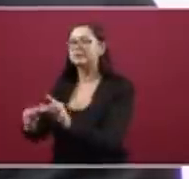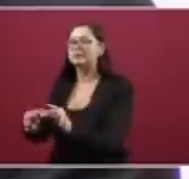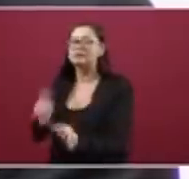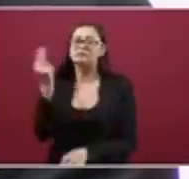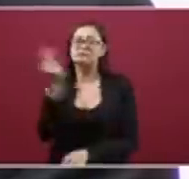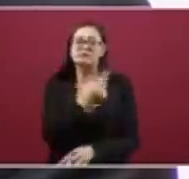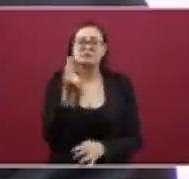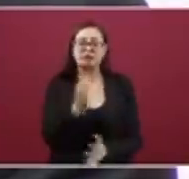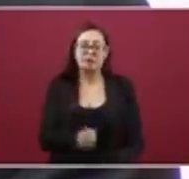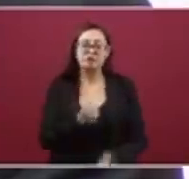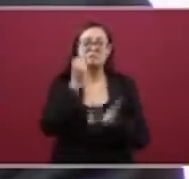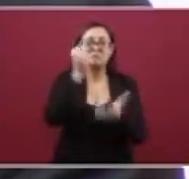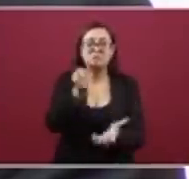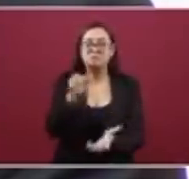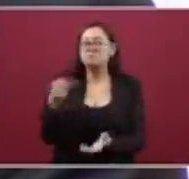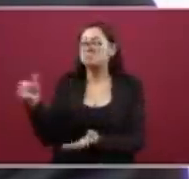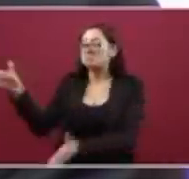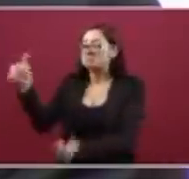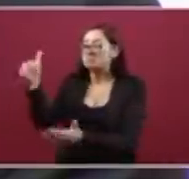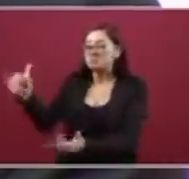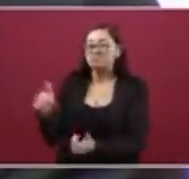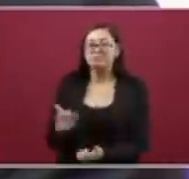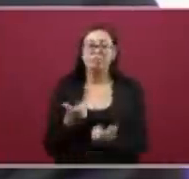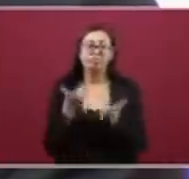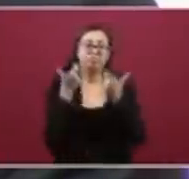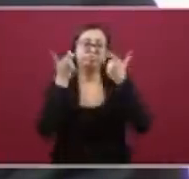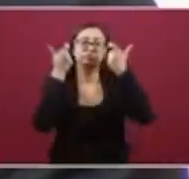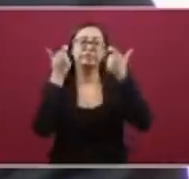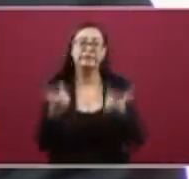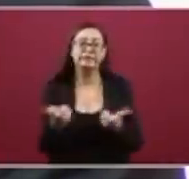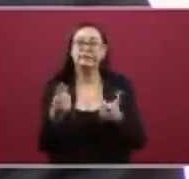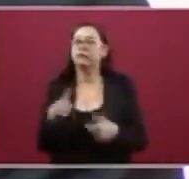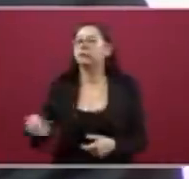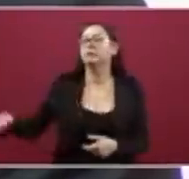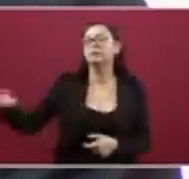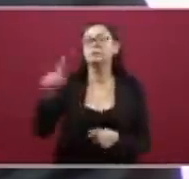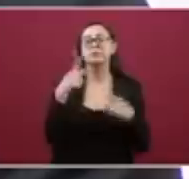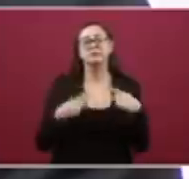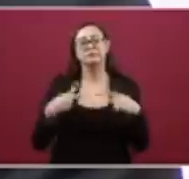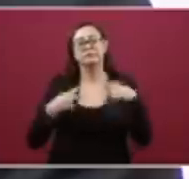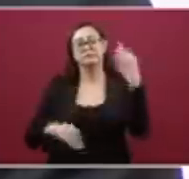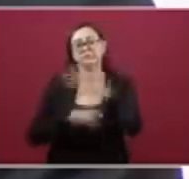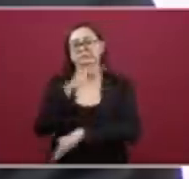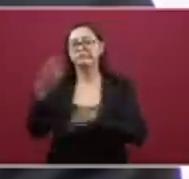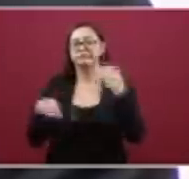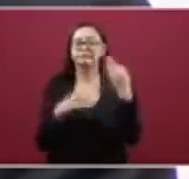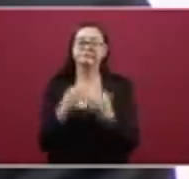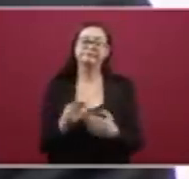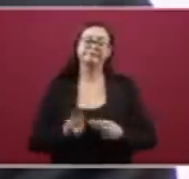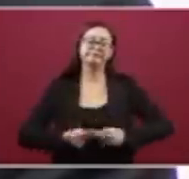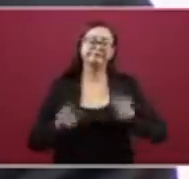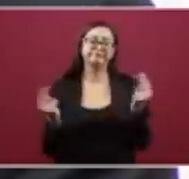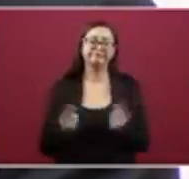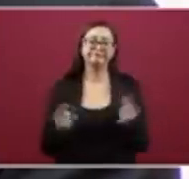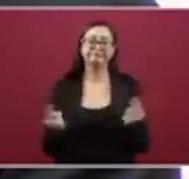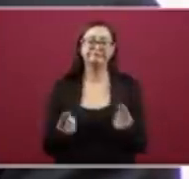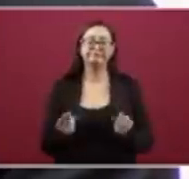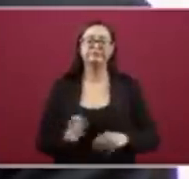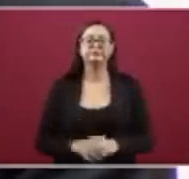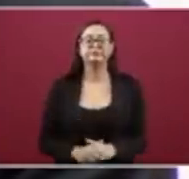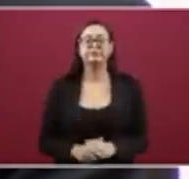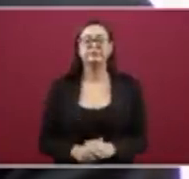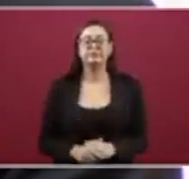público dinero de todos los ciudadanos y por eso también recogemos la